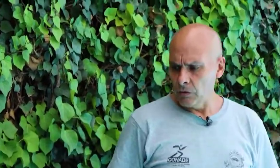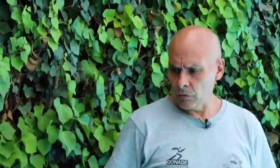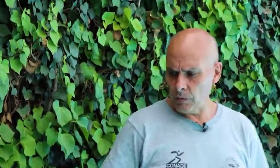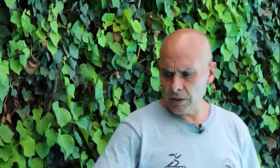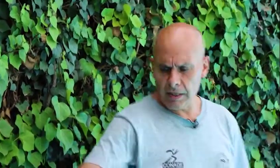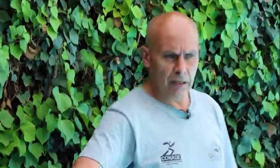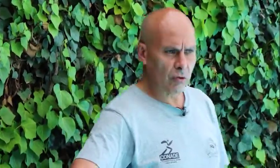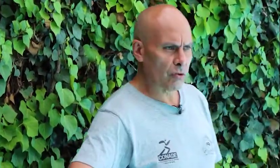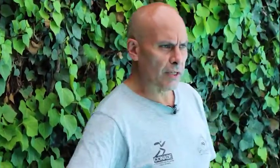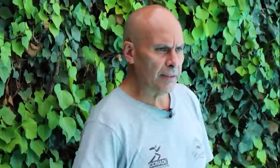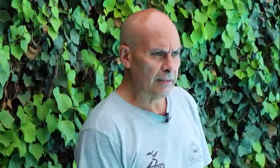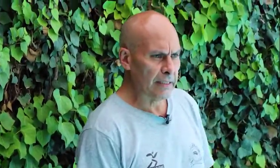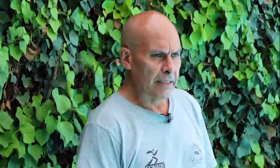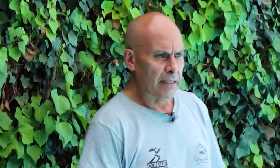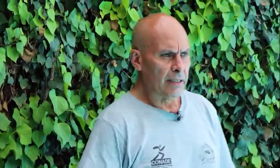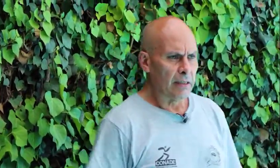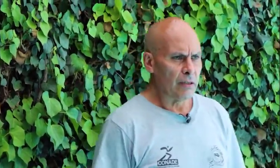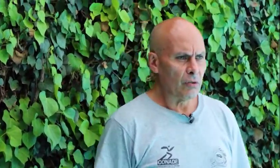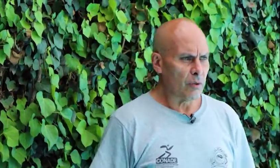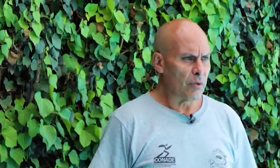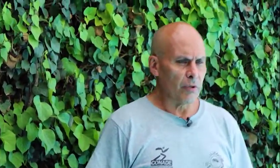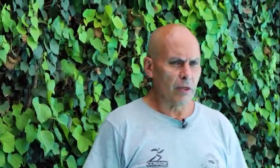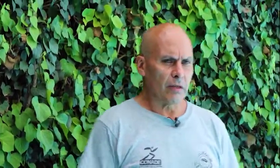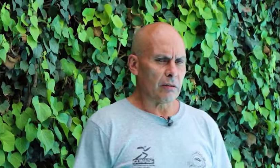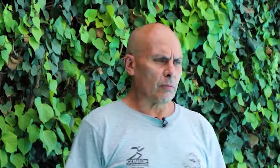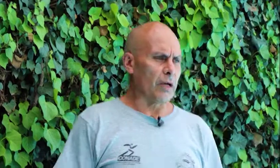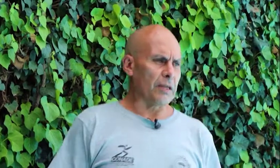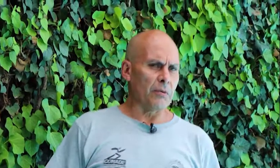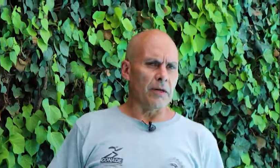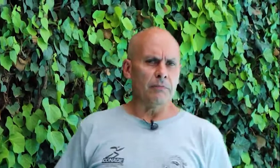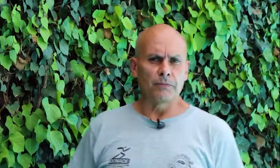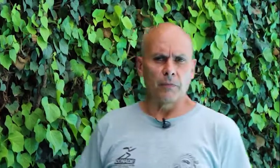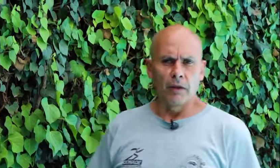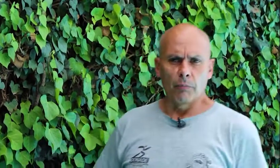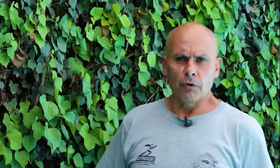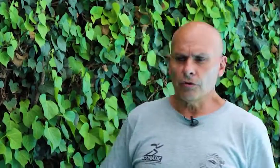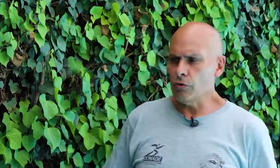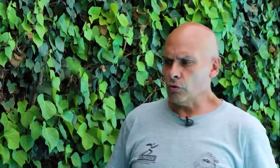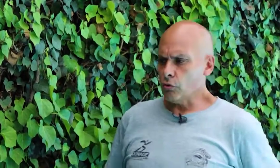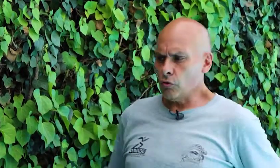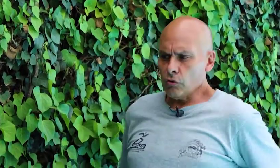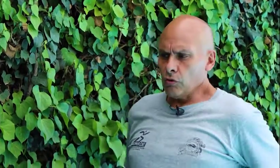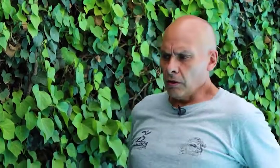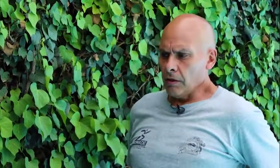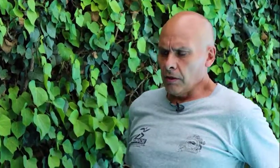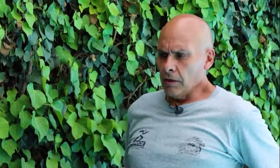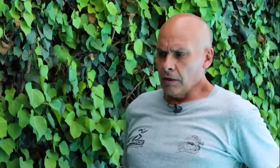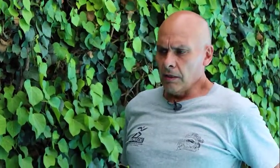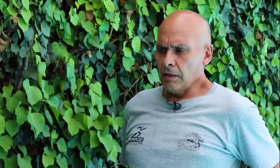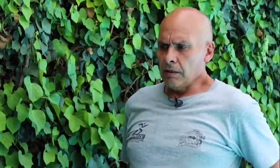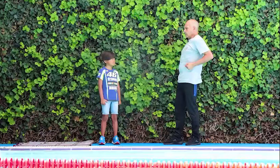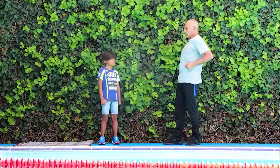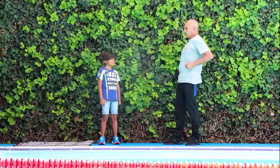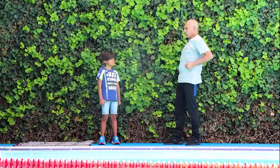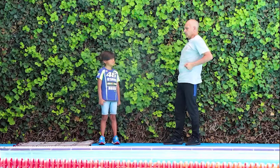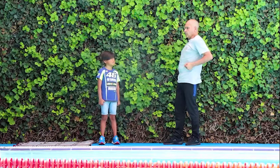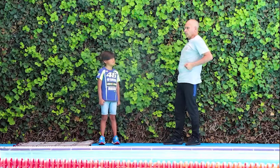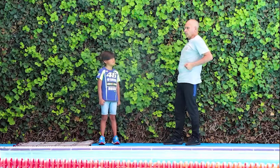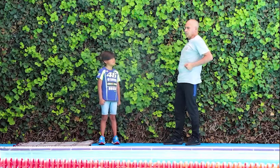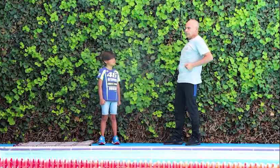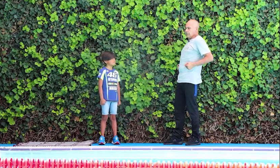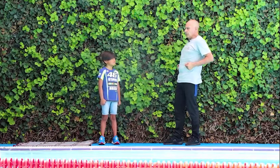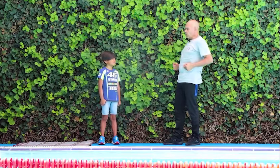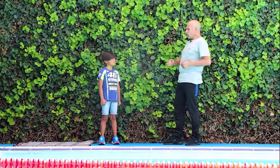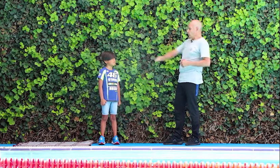Yair? Nos vamos a acostar y nos vamos a poner boca arriba, poniendo los codos en